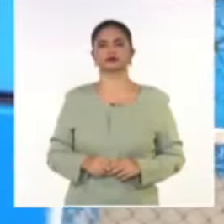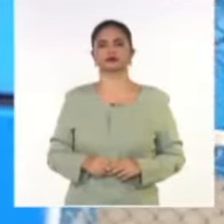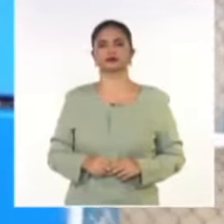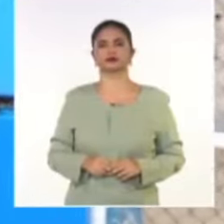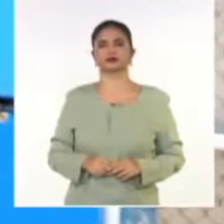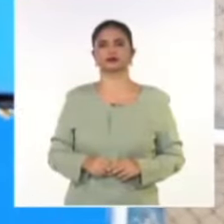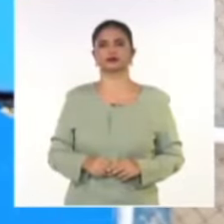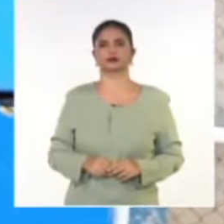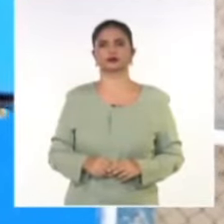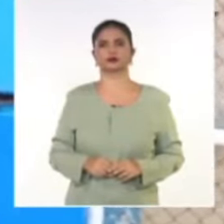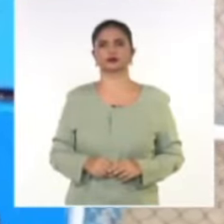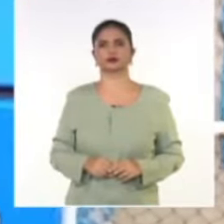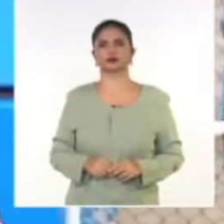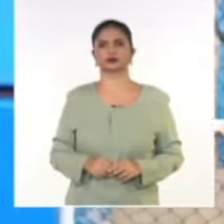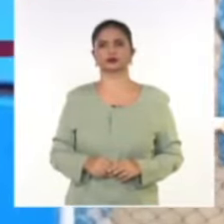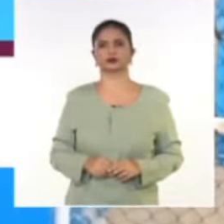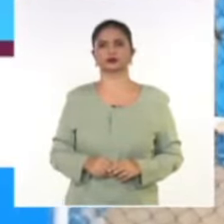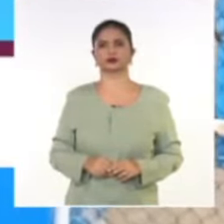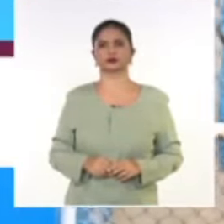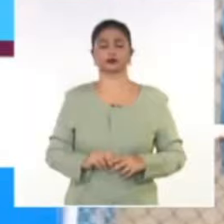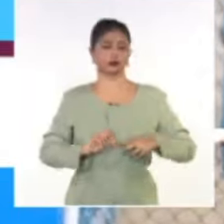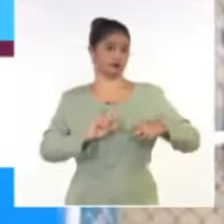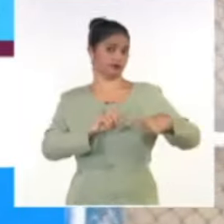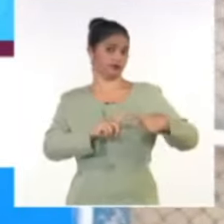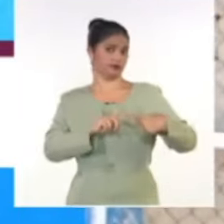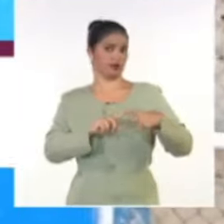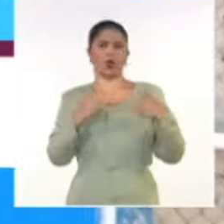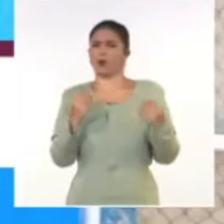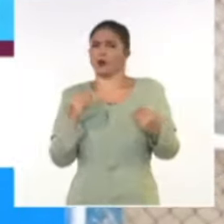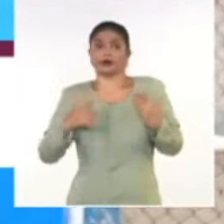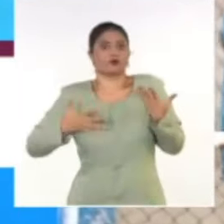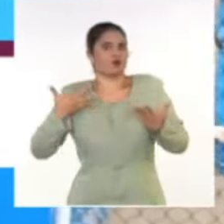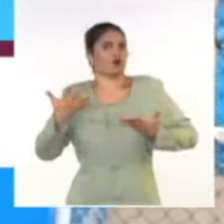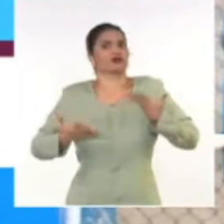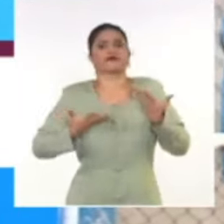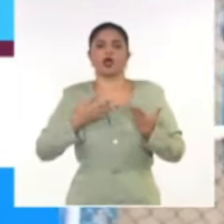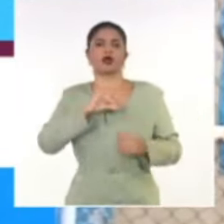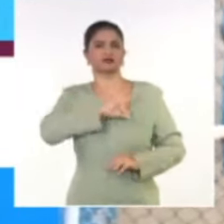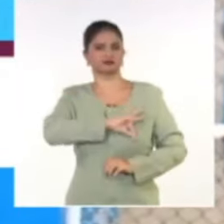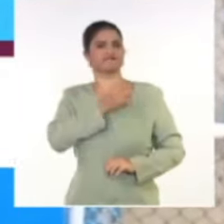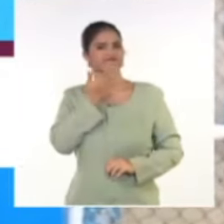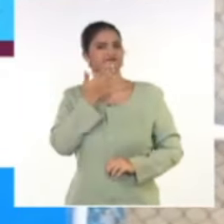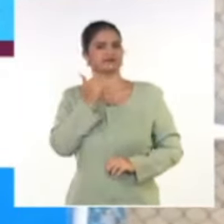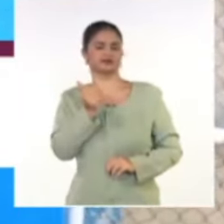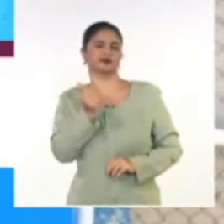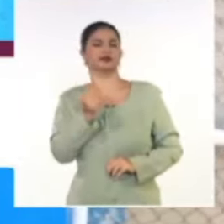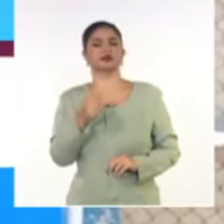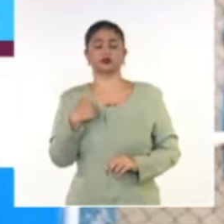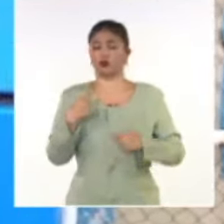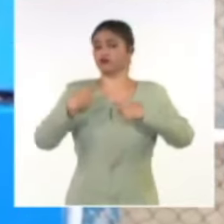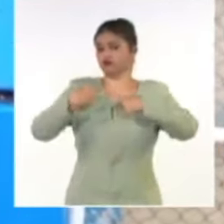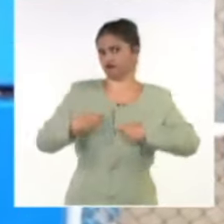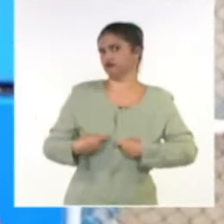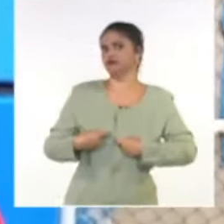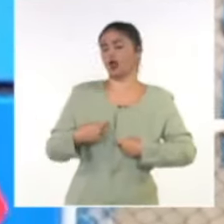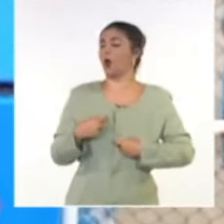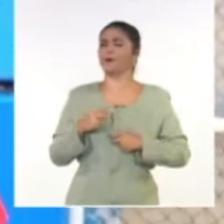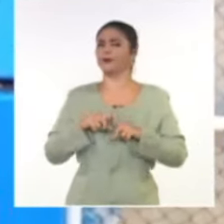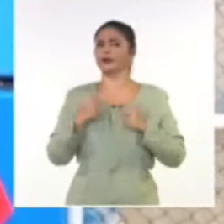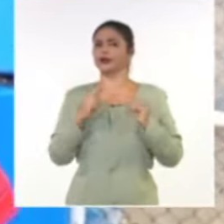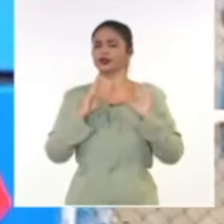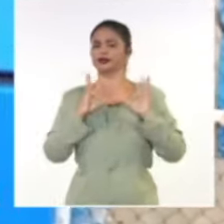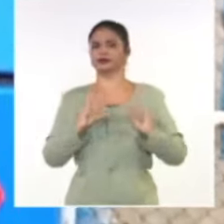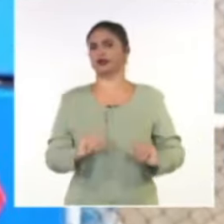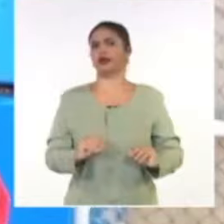Bueno, sí, primeramente muy motivado por estar aquí. Creo que me lo he ganado por derecho propio. Nada, decirte